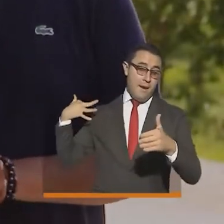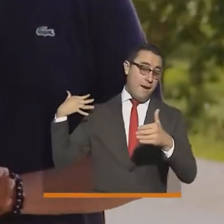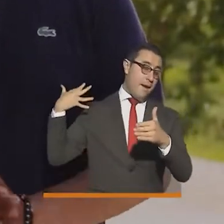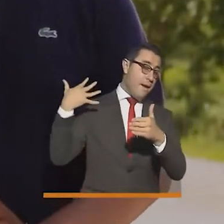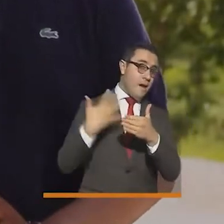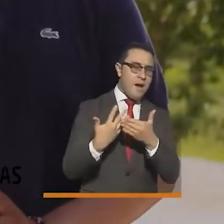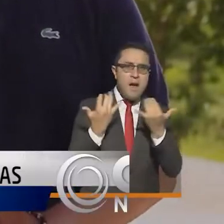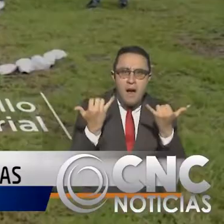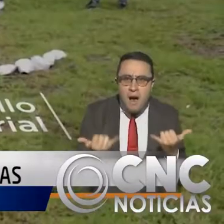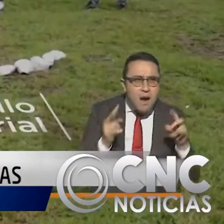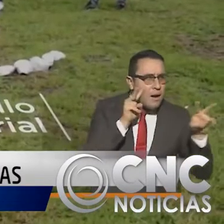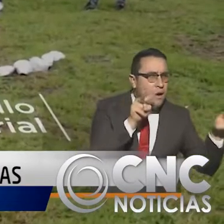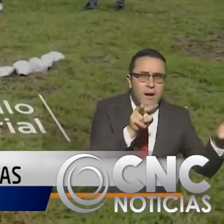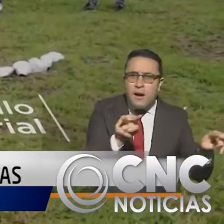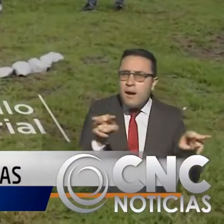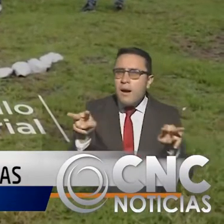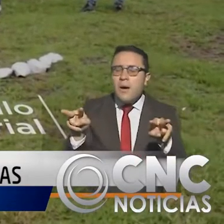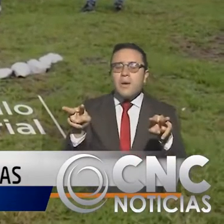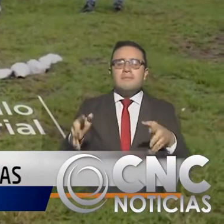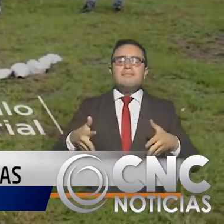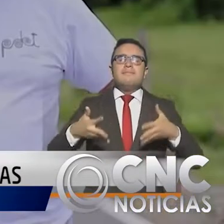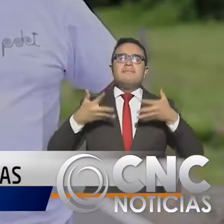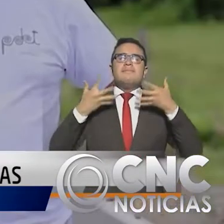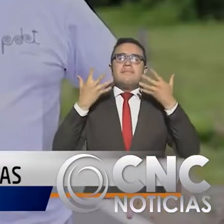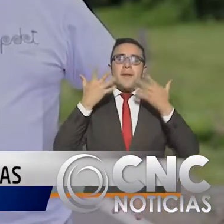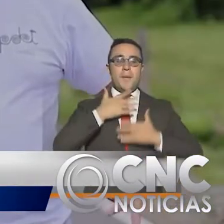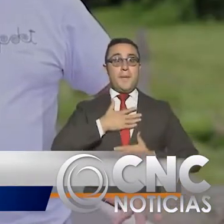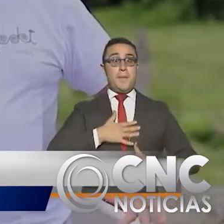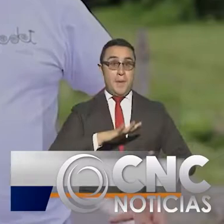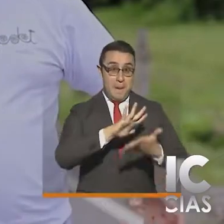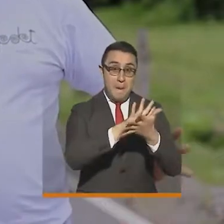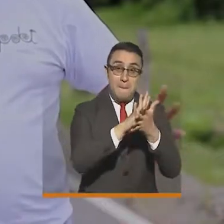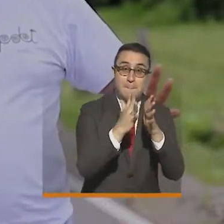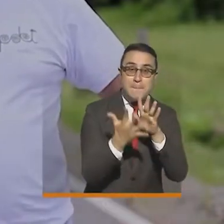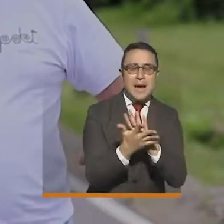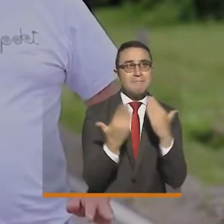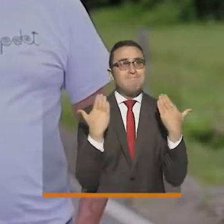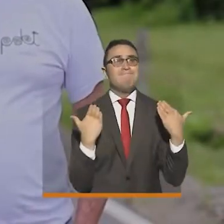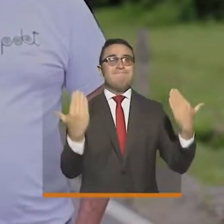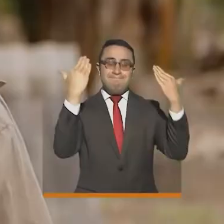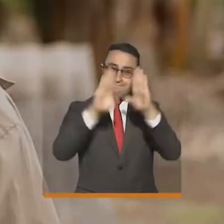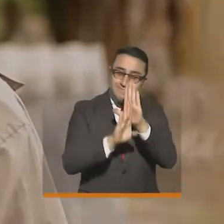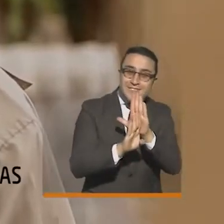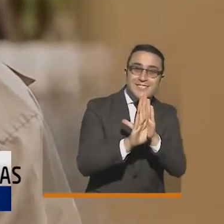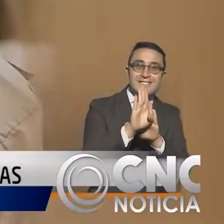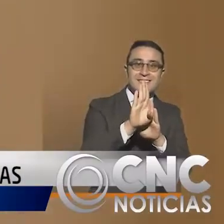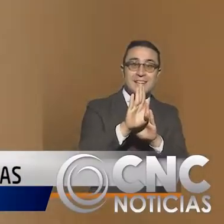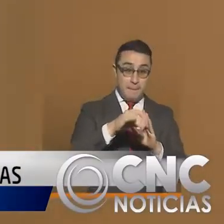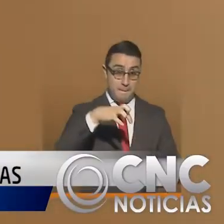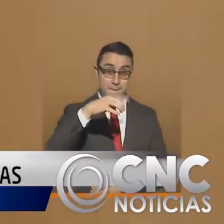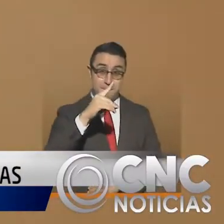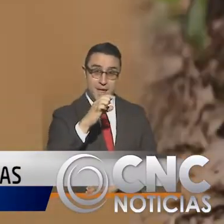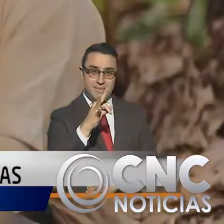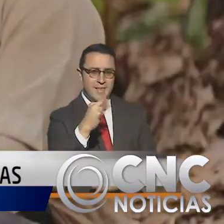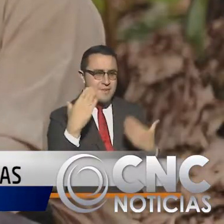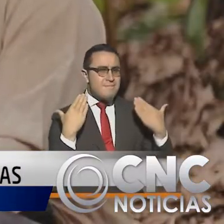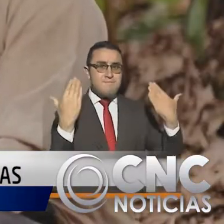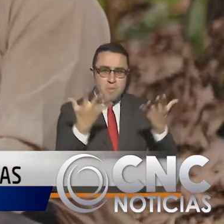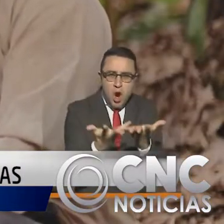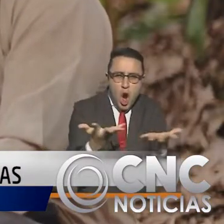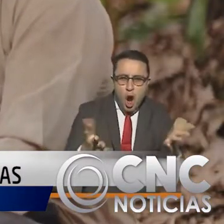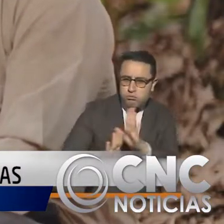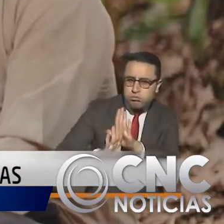cerca de 250 mil millones de pesos ubicados en municipios priorizados para el posconflicto pd en